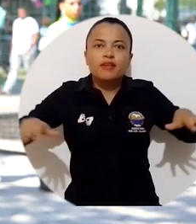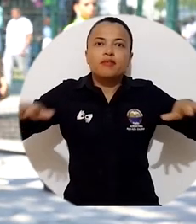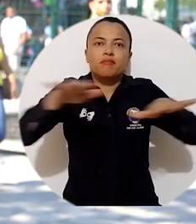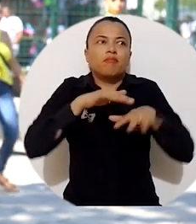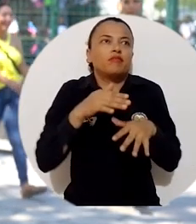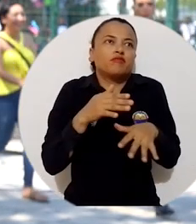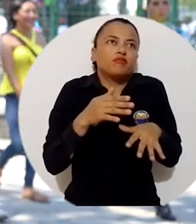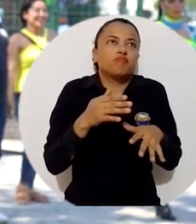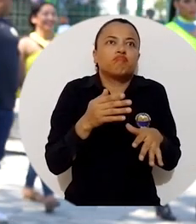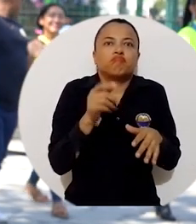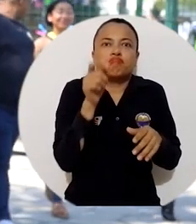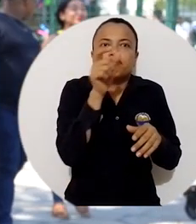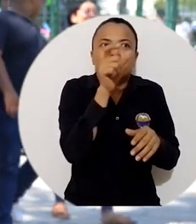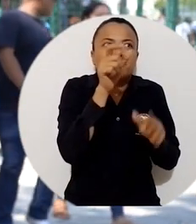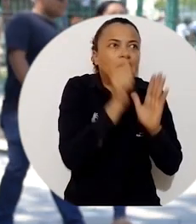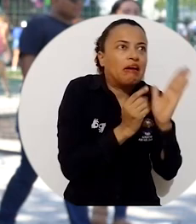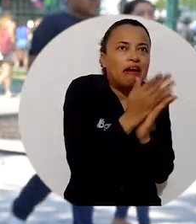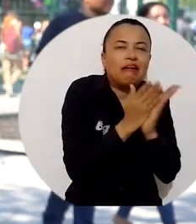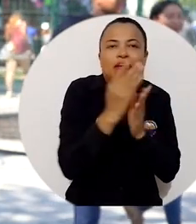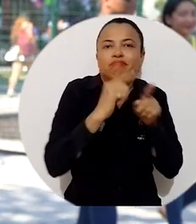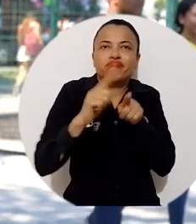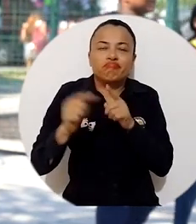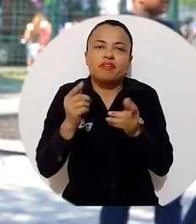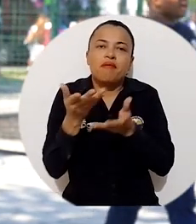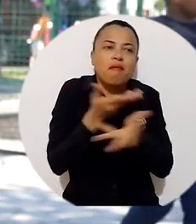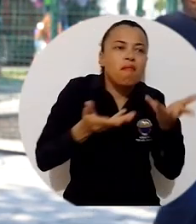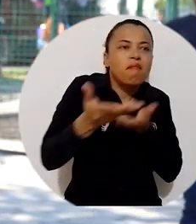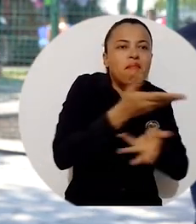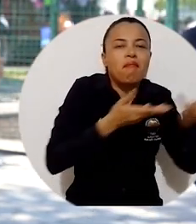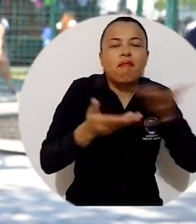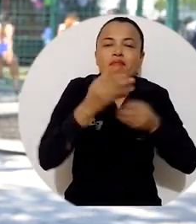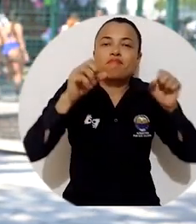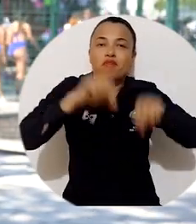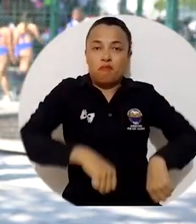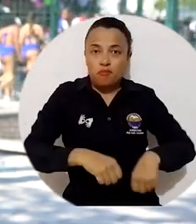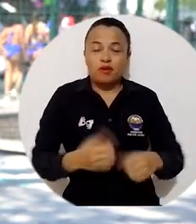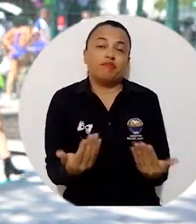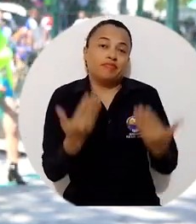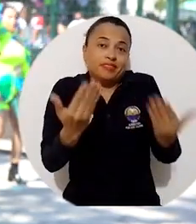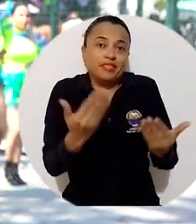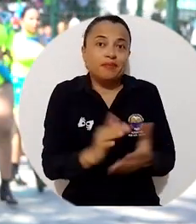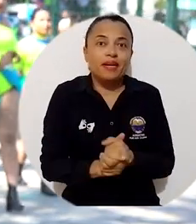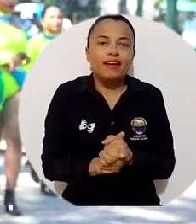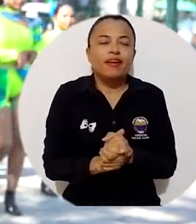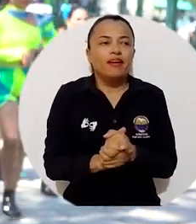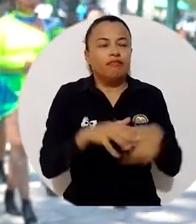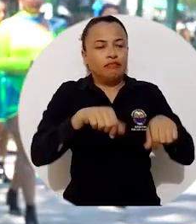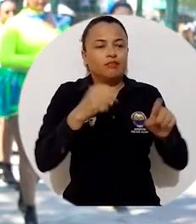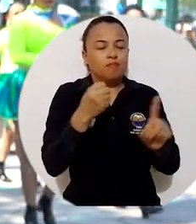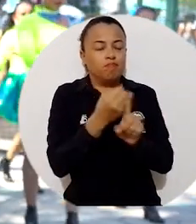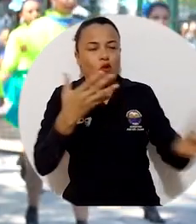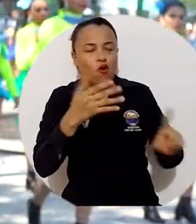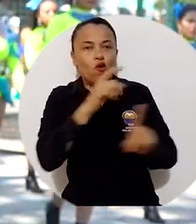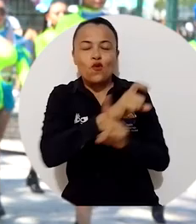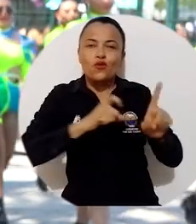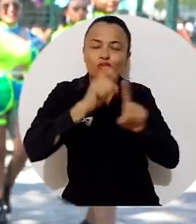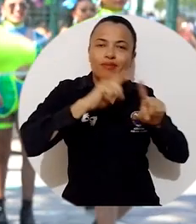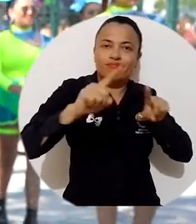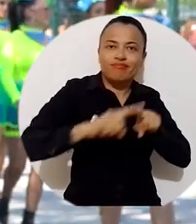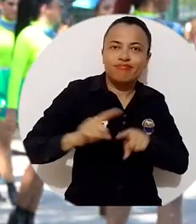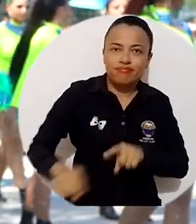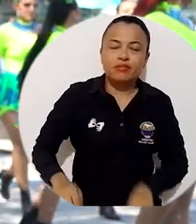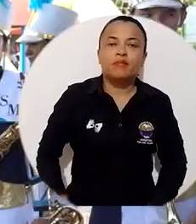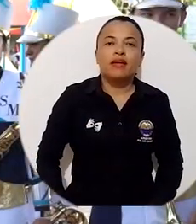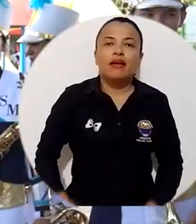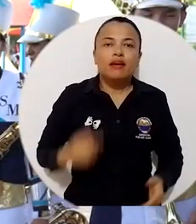Es un espacio en el cual convergen todas las carreras y podemos relacionarnos y pues hacer una explosión